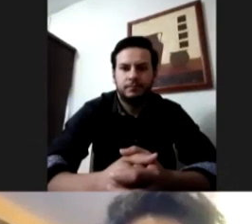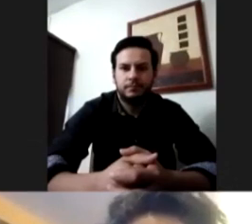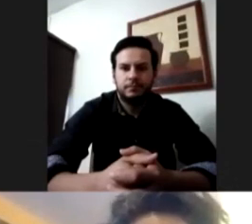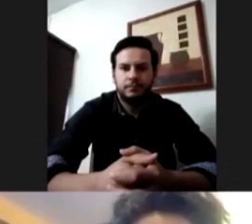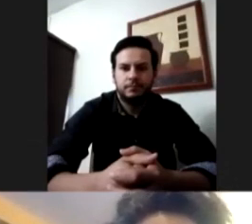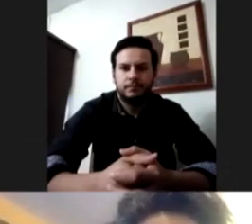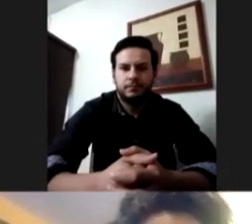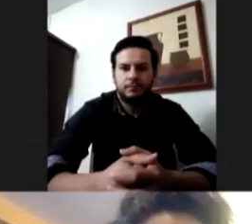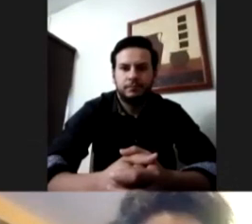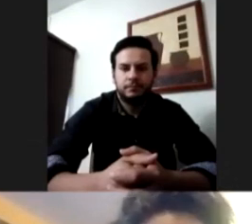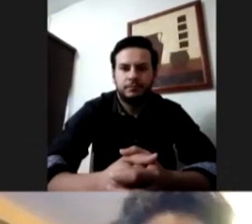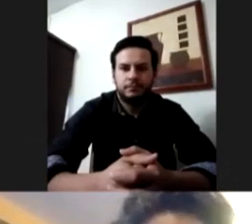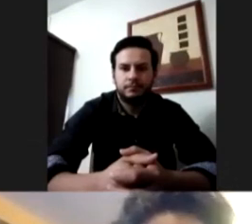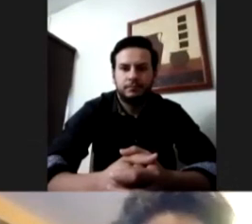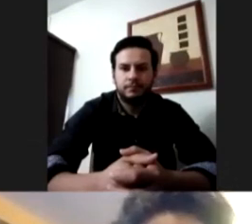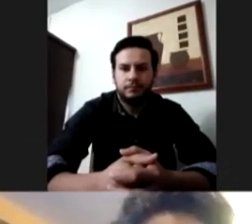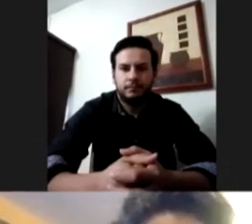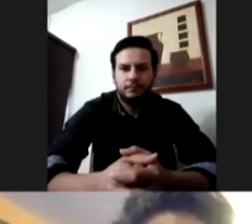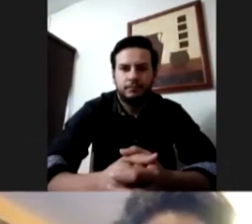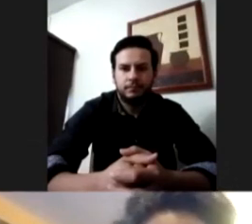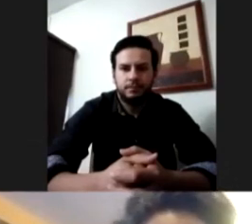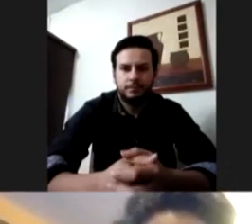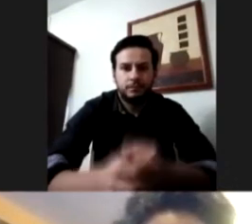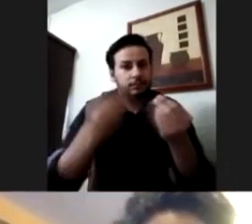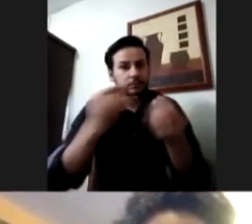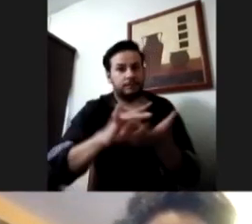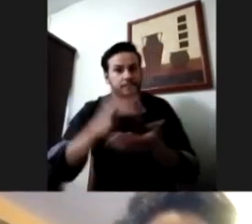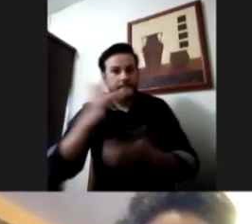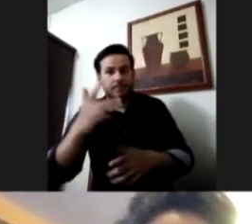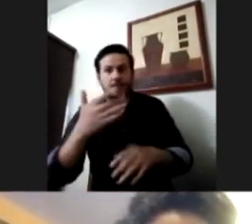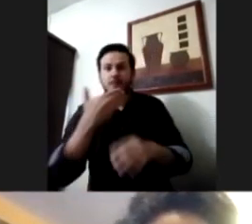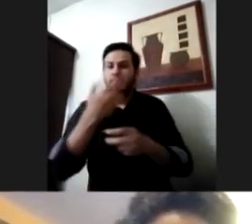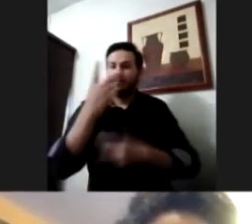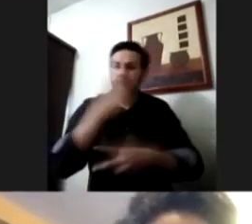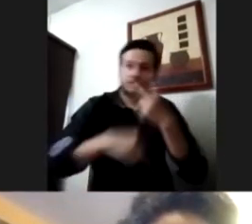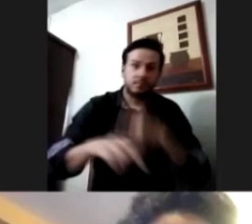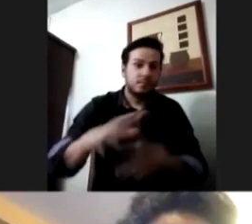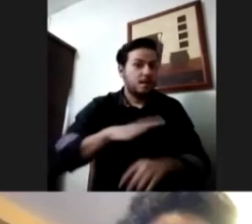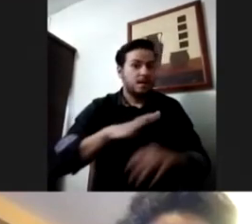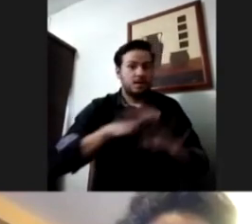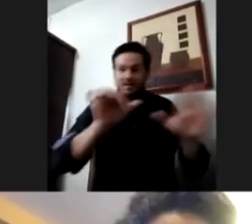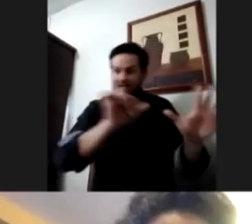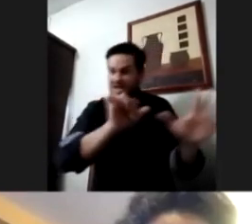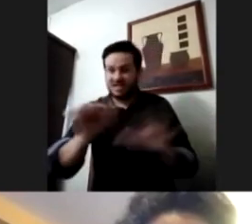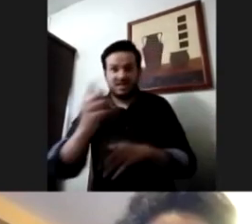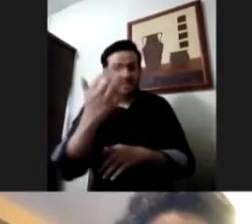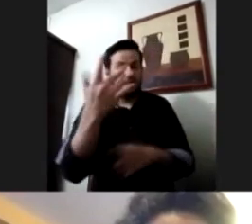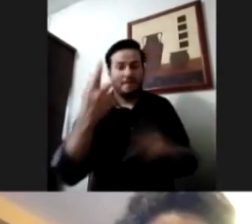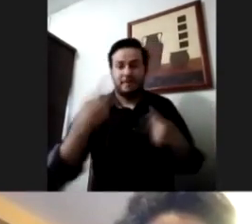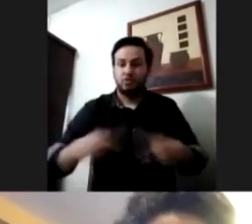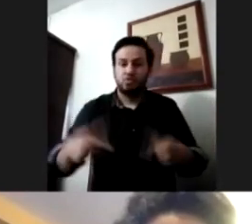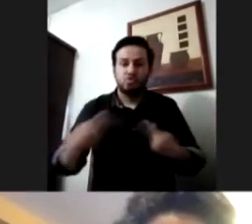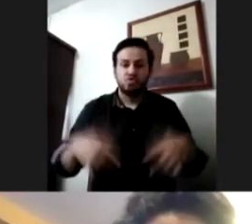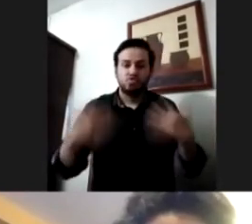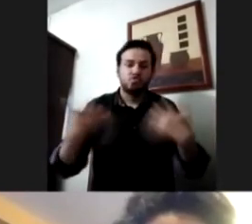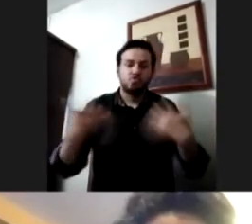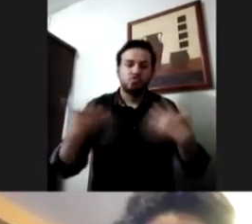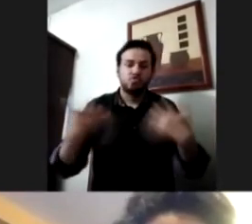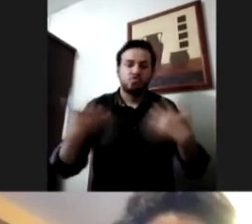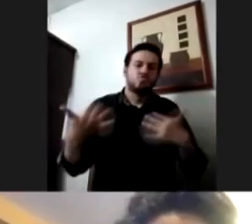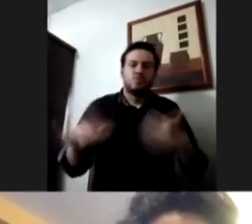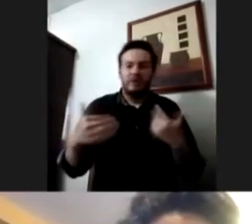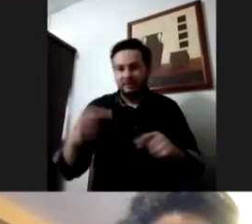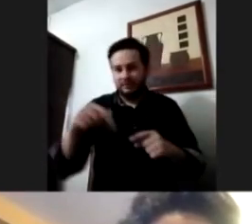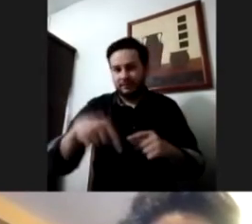Muchas gracias, bienvenidos a todos. Primero que nada, qué buena noticia que haya más de 650 personas conectadas en